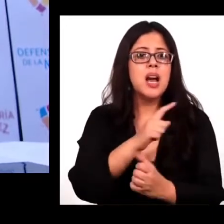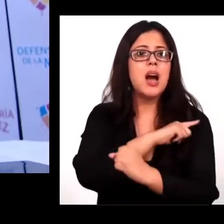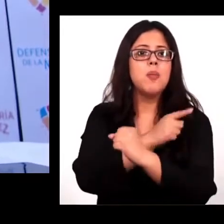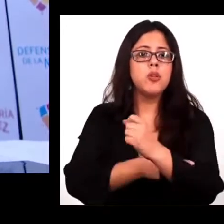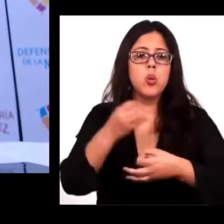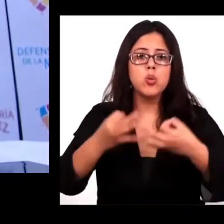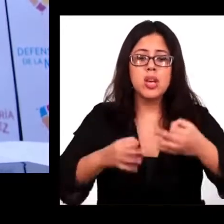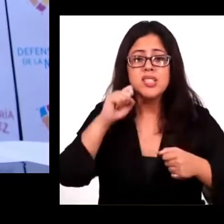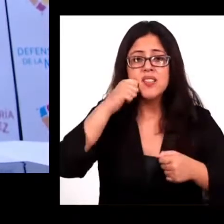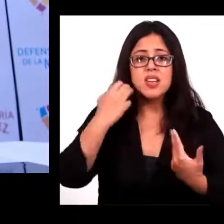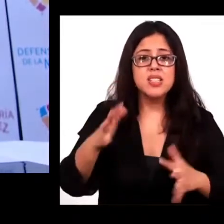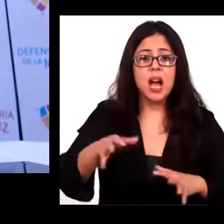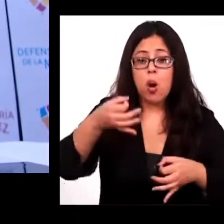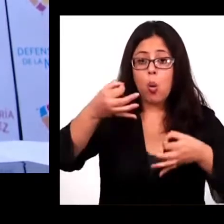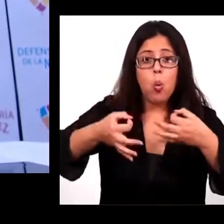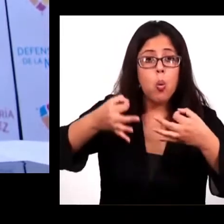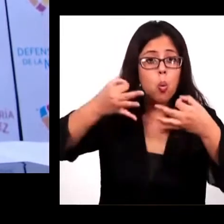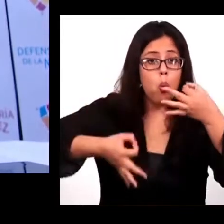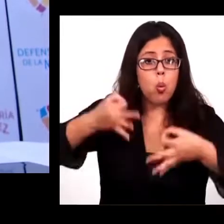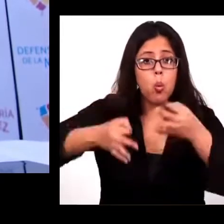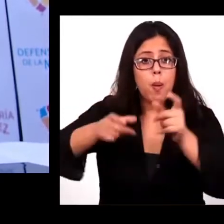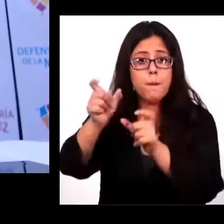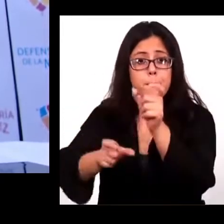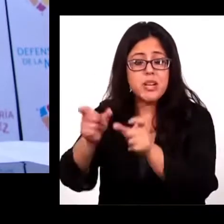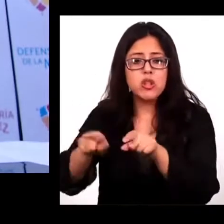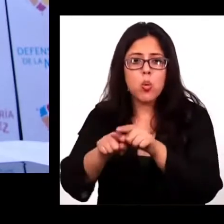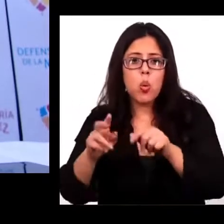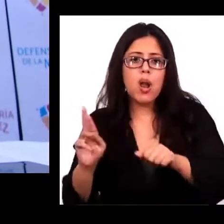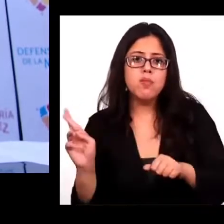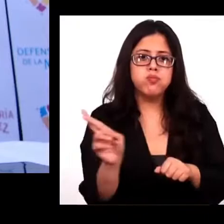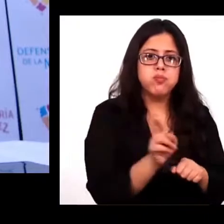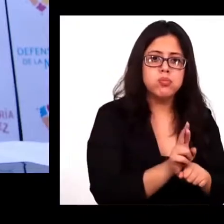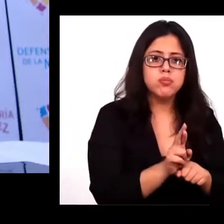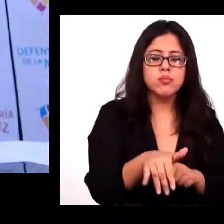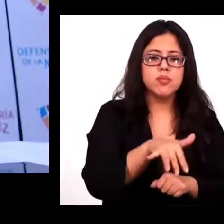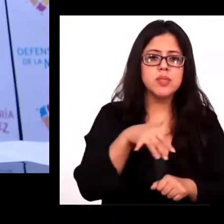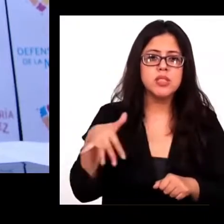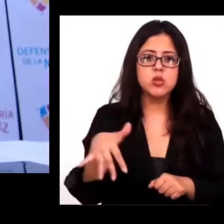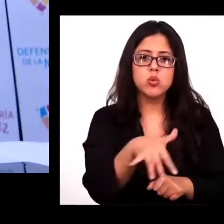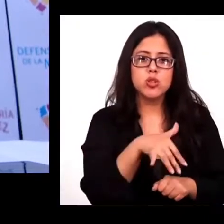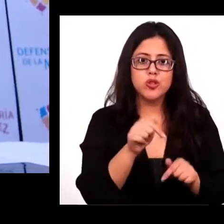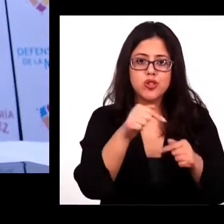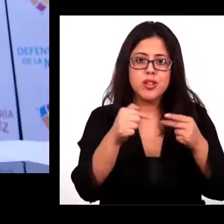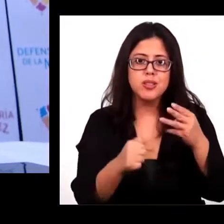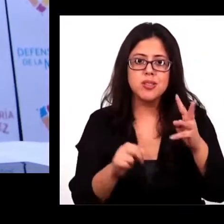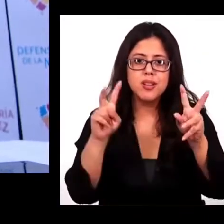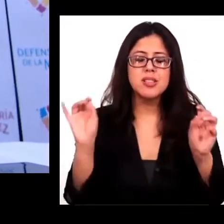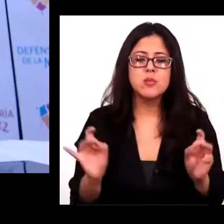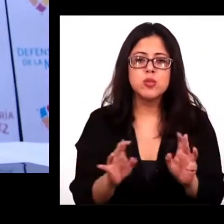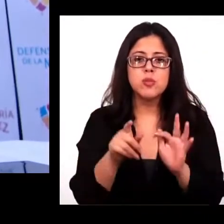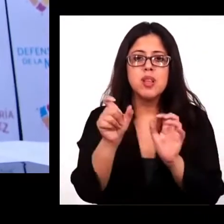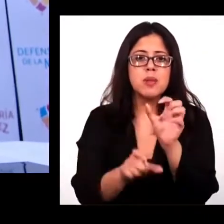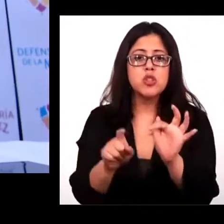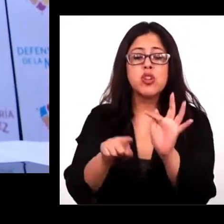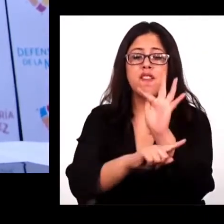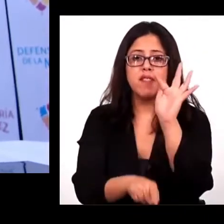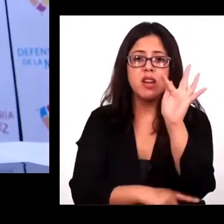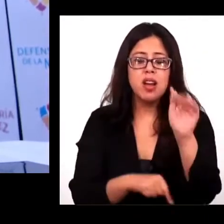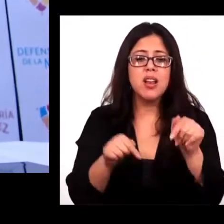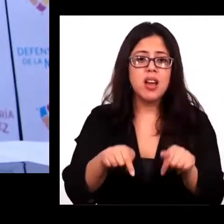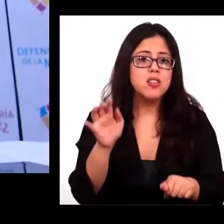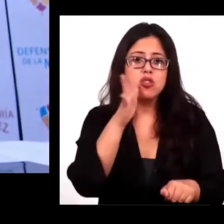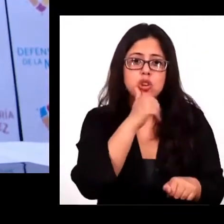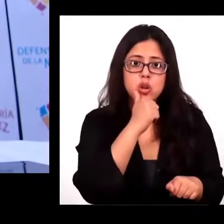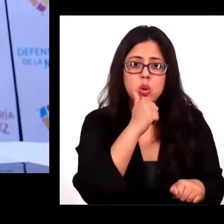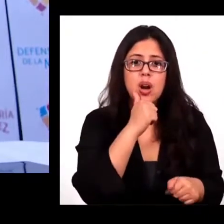juezas de este país, que respondan a situaciones de estos casos si es que los fiscales y las fiscales no llevan los casos